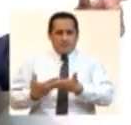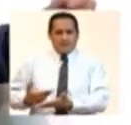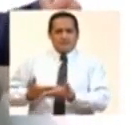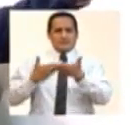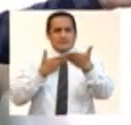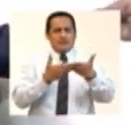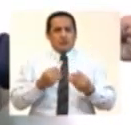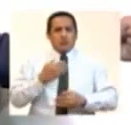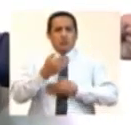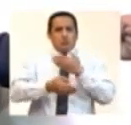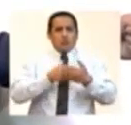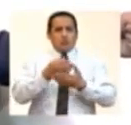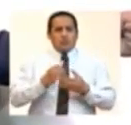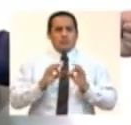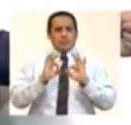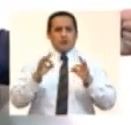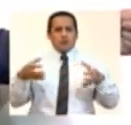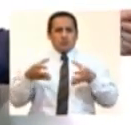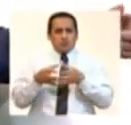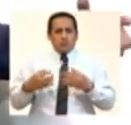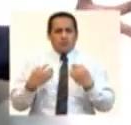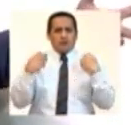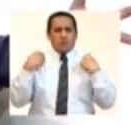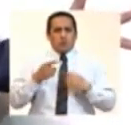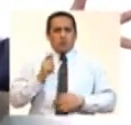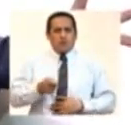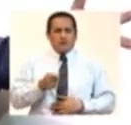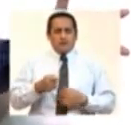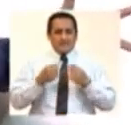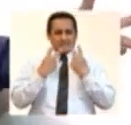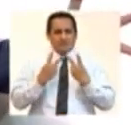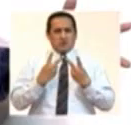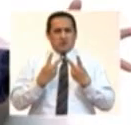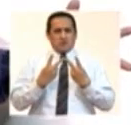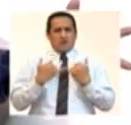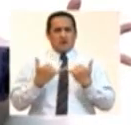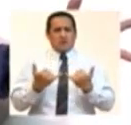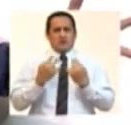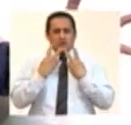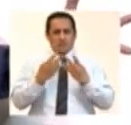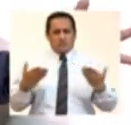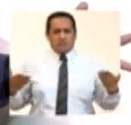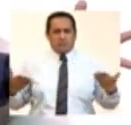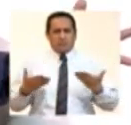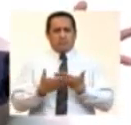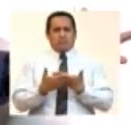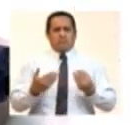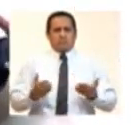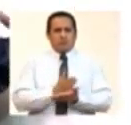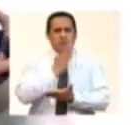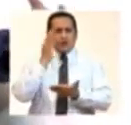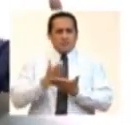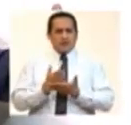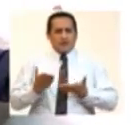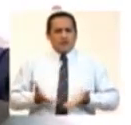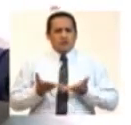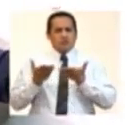habeas corpus prospera en la quinta sala penal y bueno, pues se produce ahí un impasse que